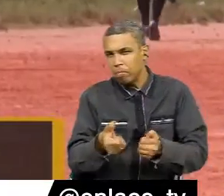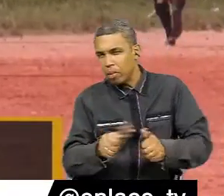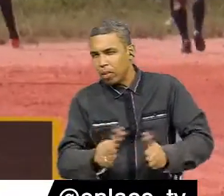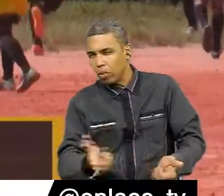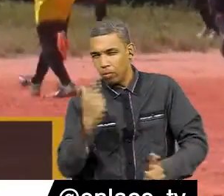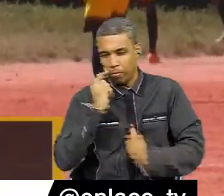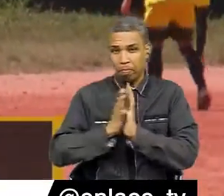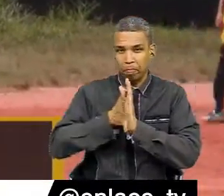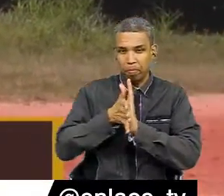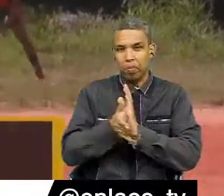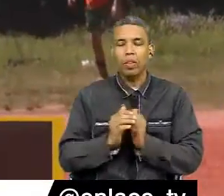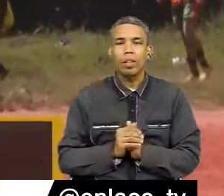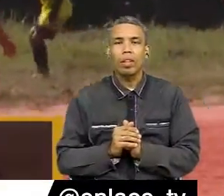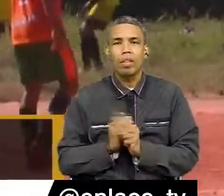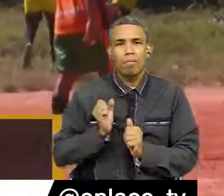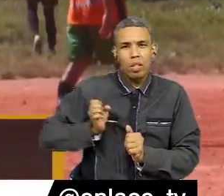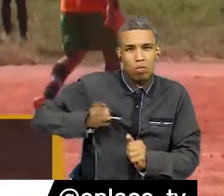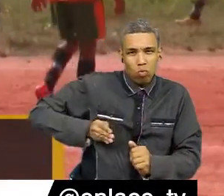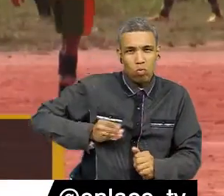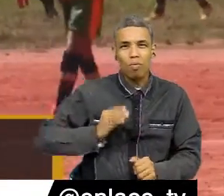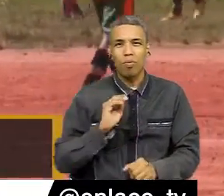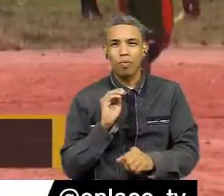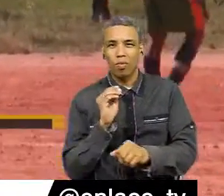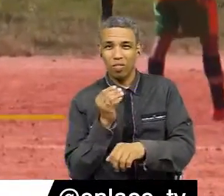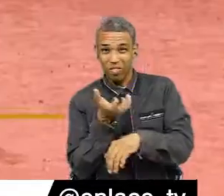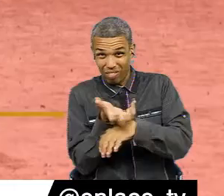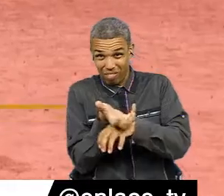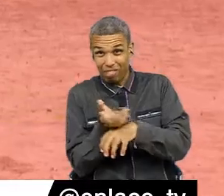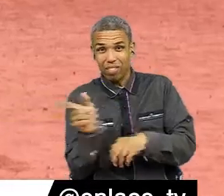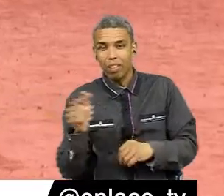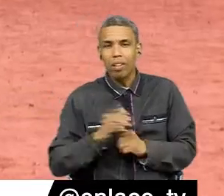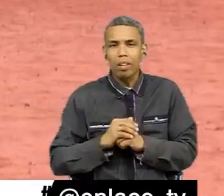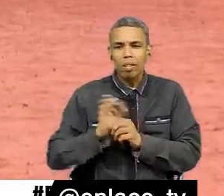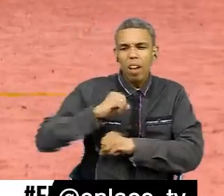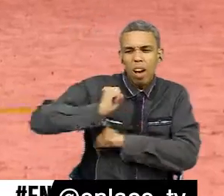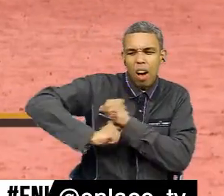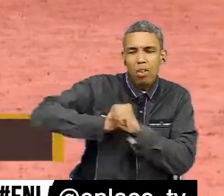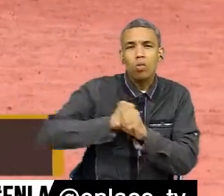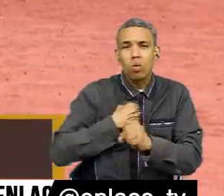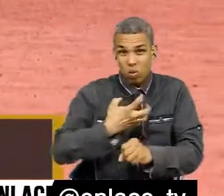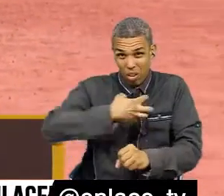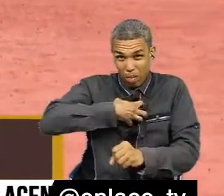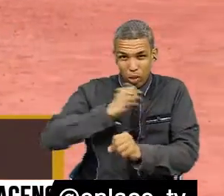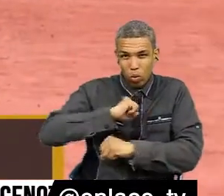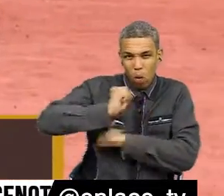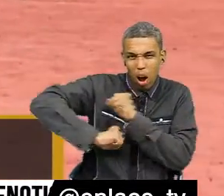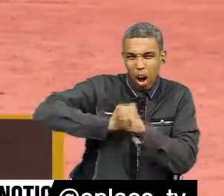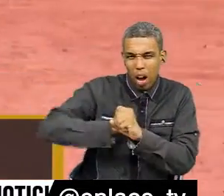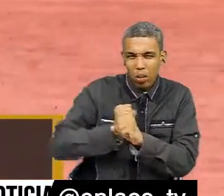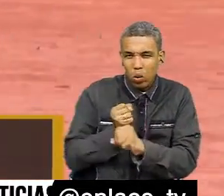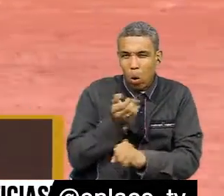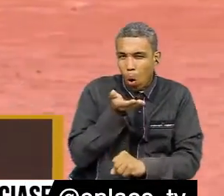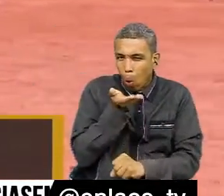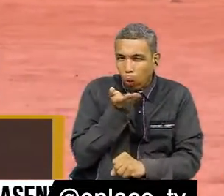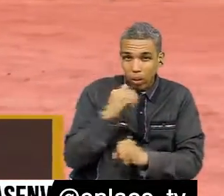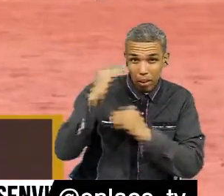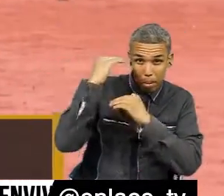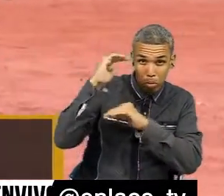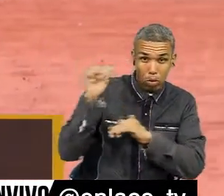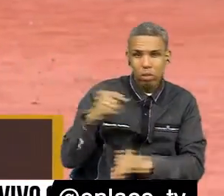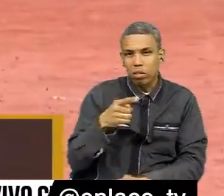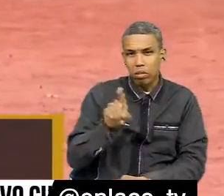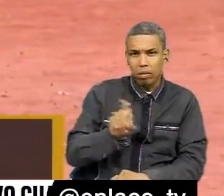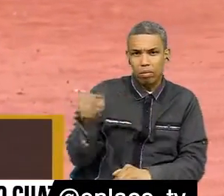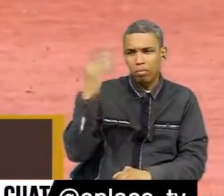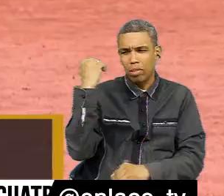Club Galán es uno de los equipos fuertes de la categoría sub-16 en los torneos municipales de fútbol. El pasado fin de semana enfrentó al Club